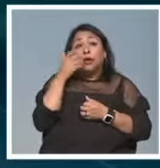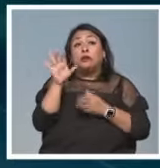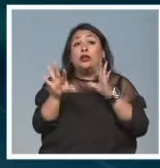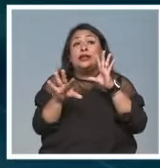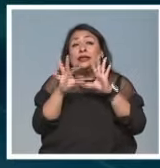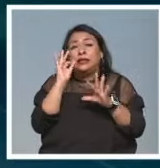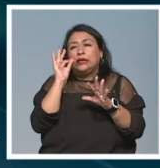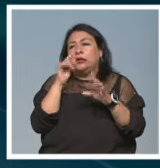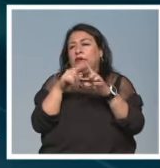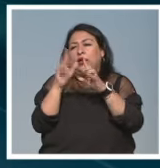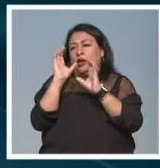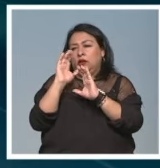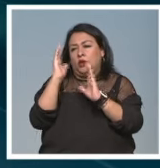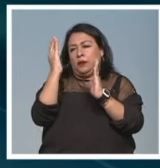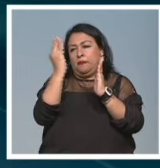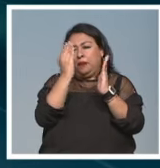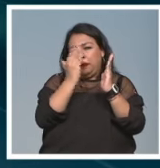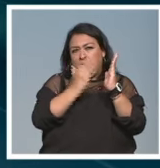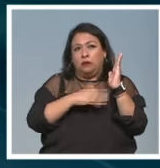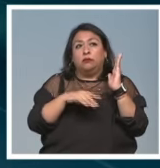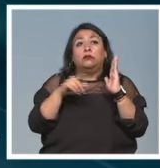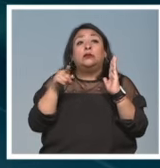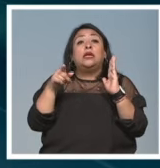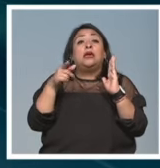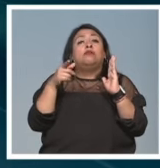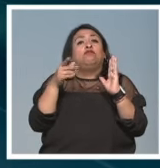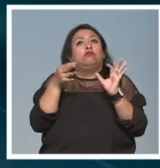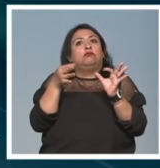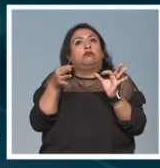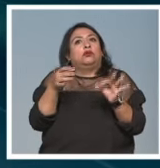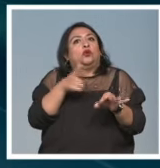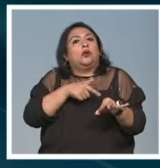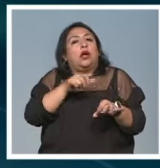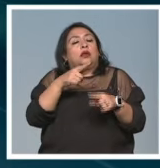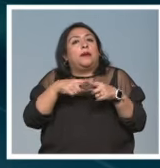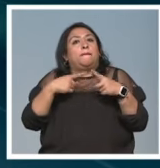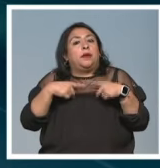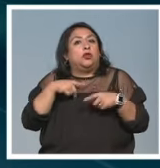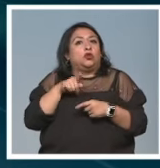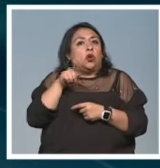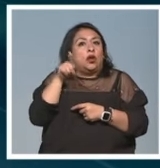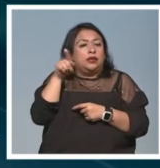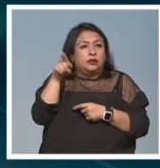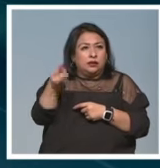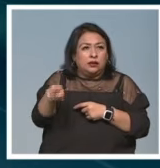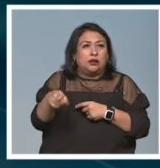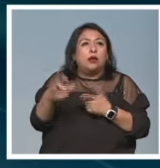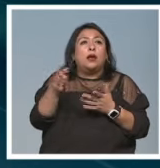elegir un repertorio que sea muy atractivo para el público de allá, es decir,